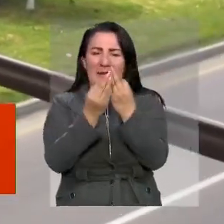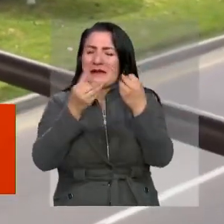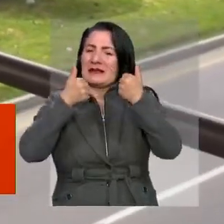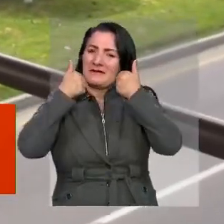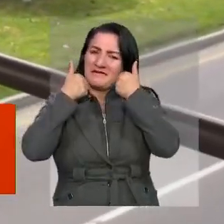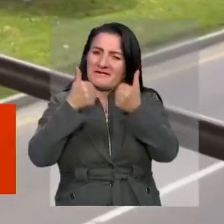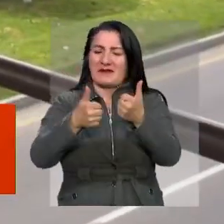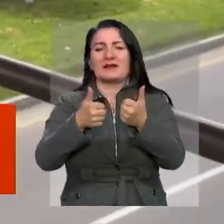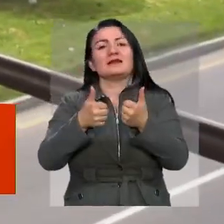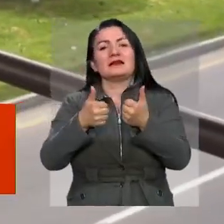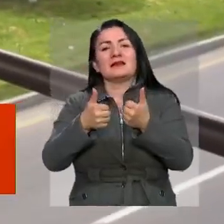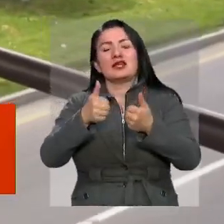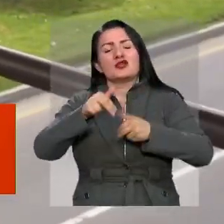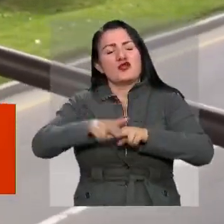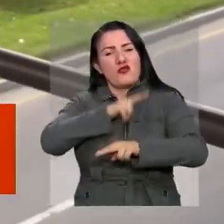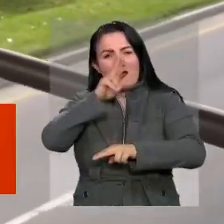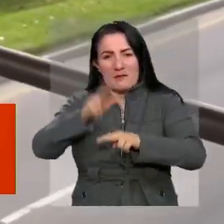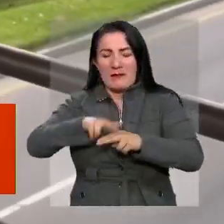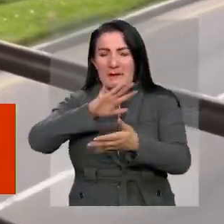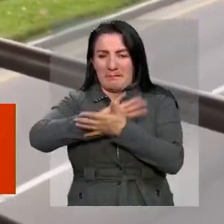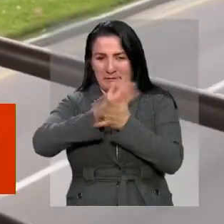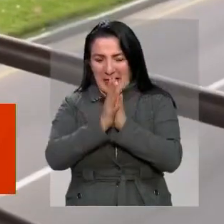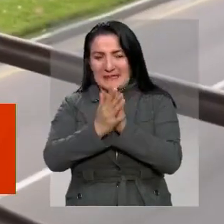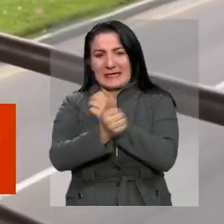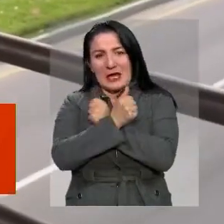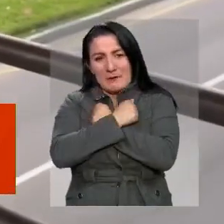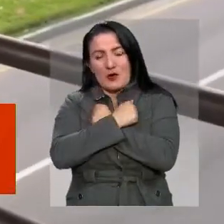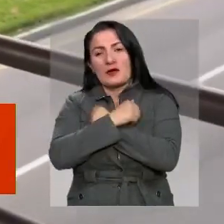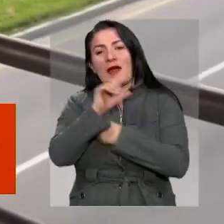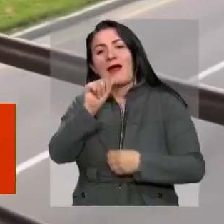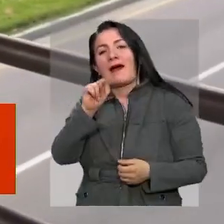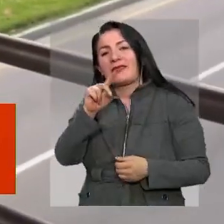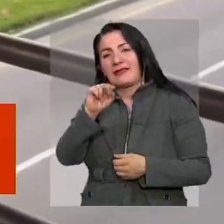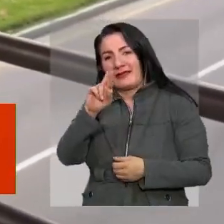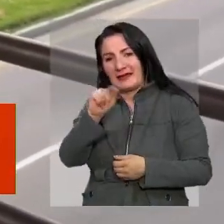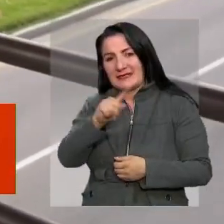con total normalidad, paz y amor. Andrés Zapata, porque informarte es ahora.